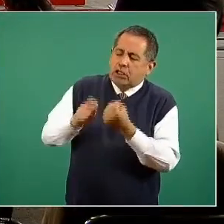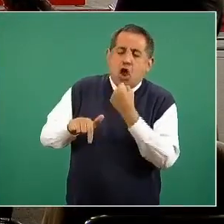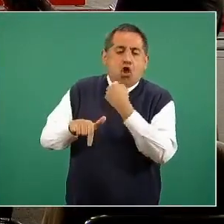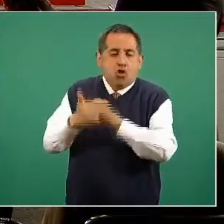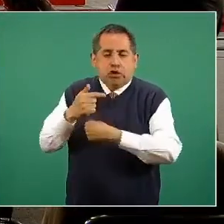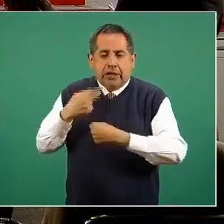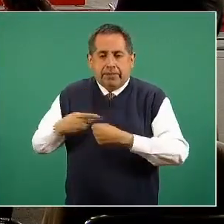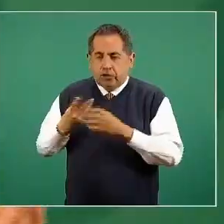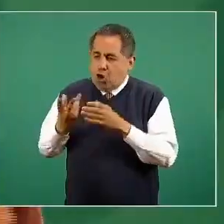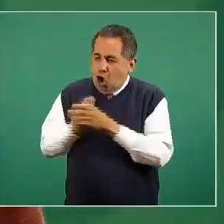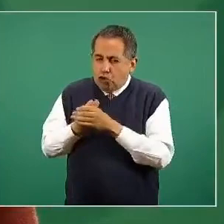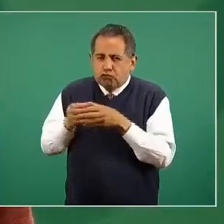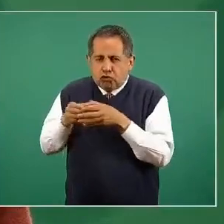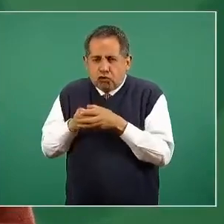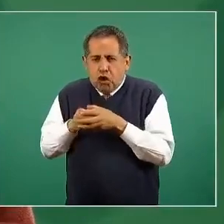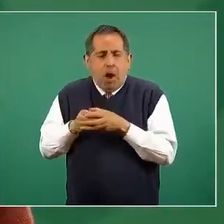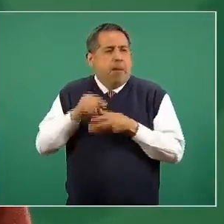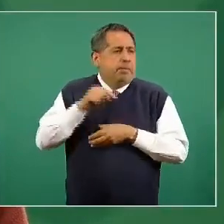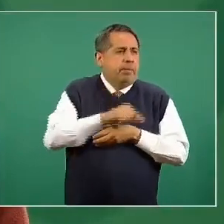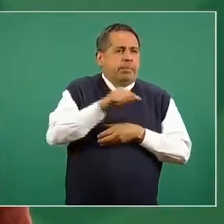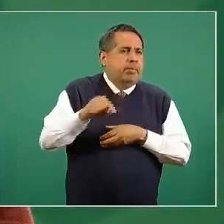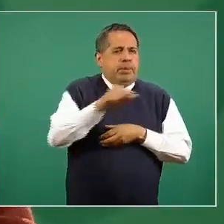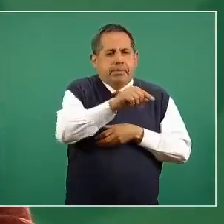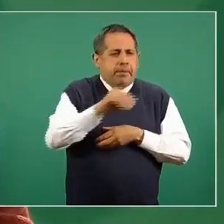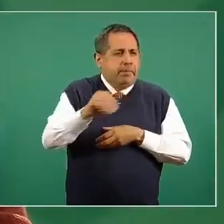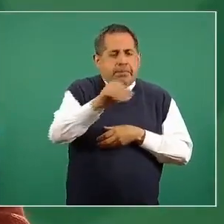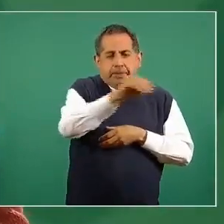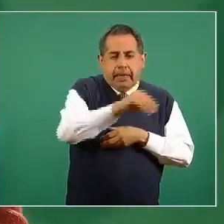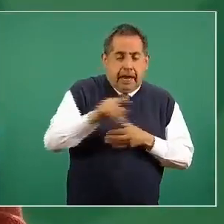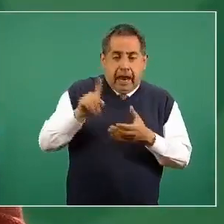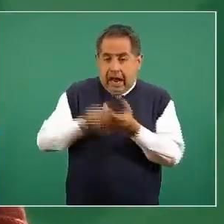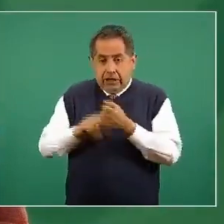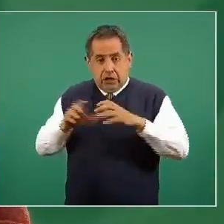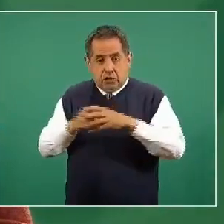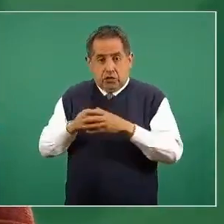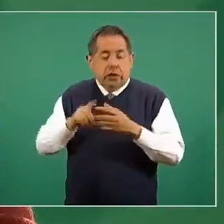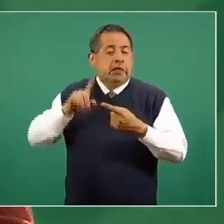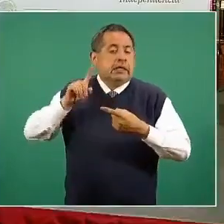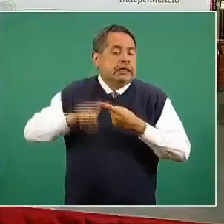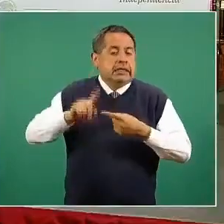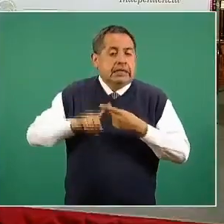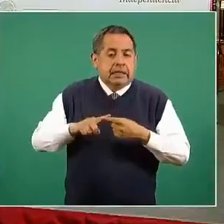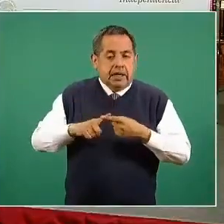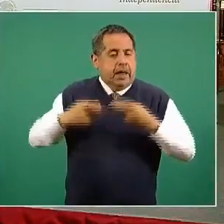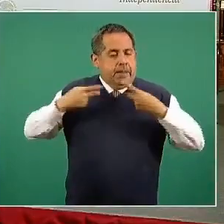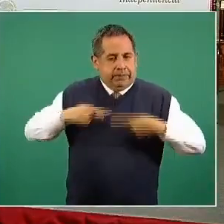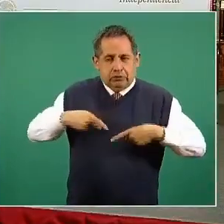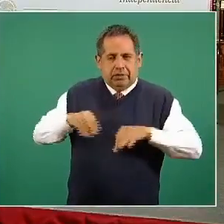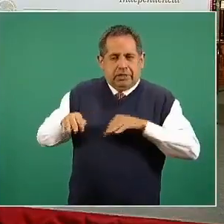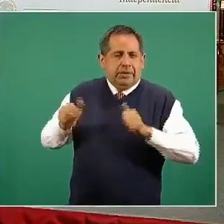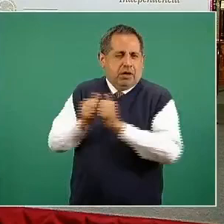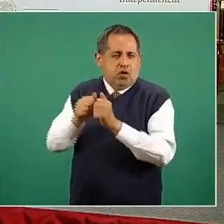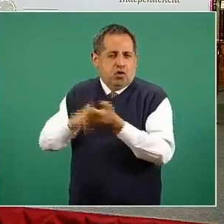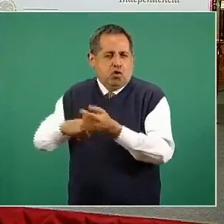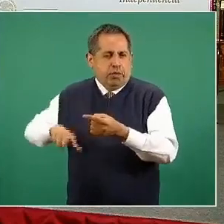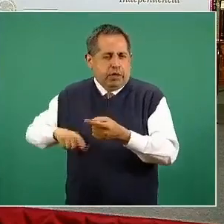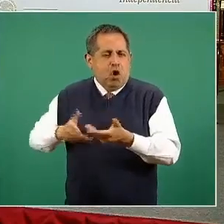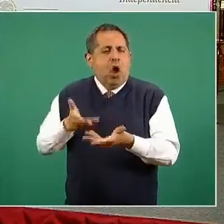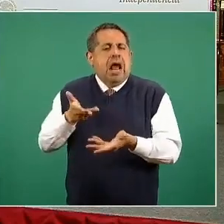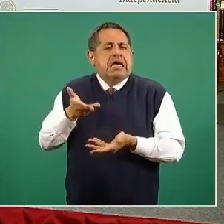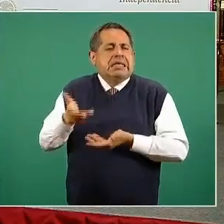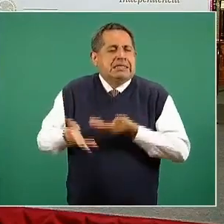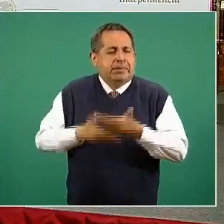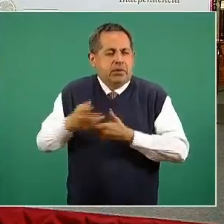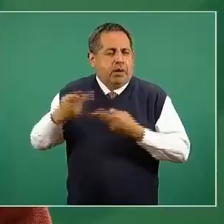no detallaré cada uno de los 12, pero sí algunos, está al centro un servidor de la nación. La persona servidora de la